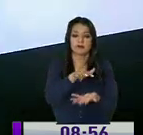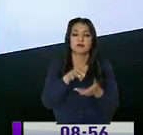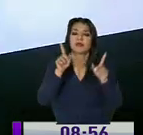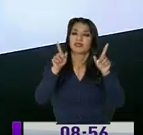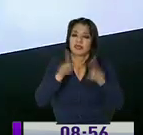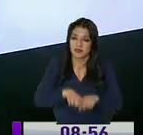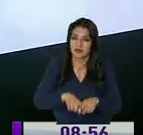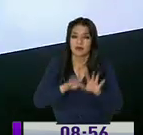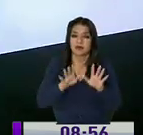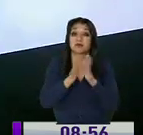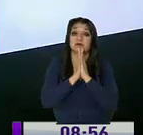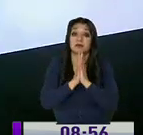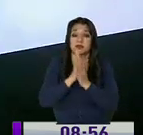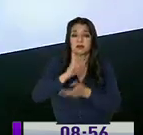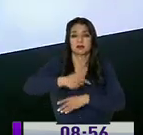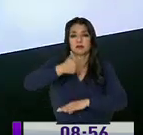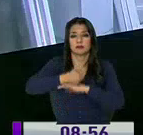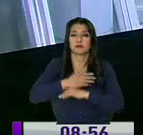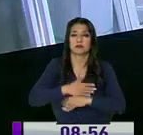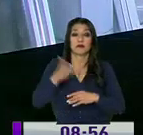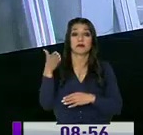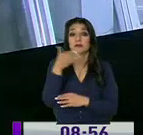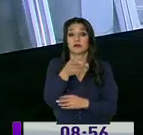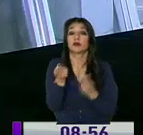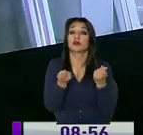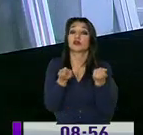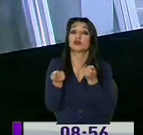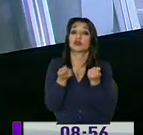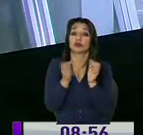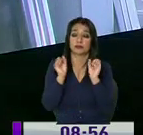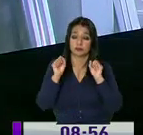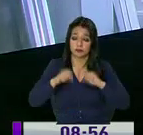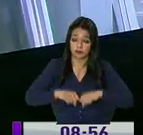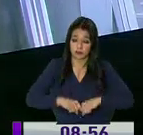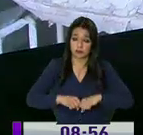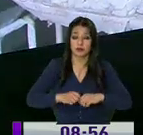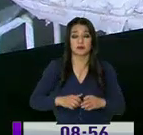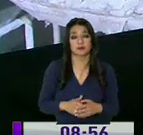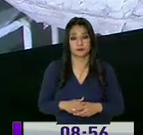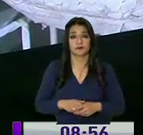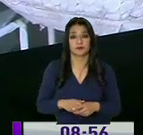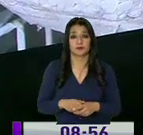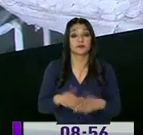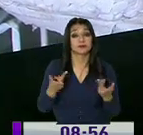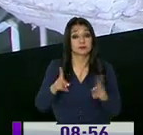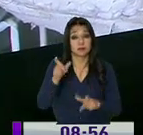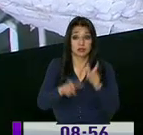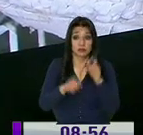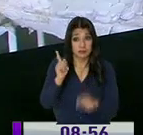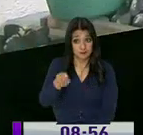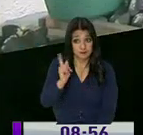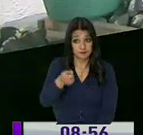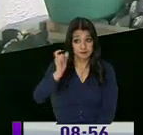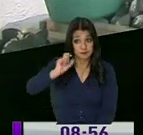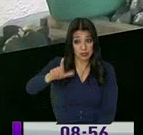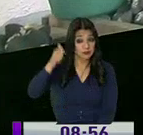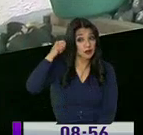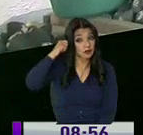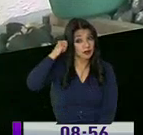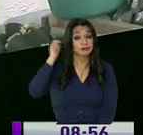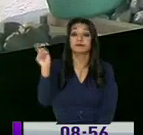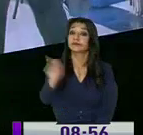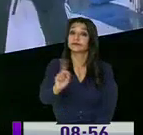pedido de también uno, que las autoridades vayan y hagan los respectivos controles y jalen las orejas y pongan orden a la gente que